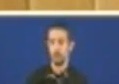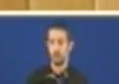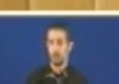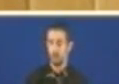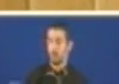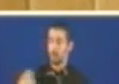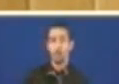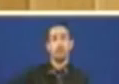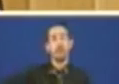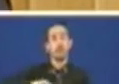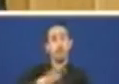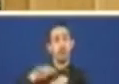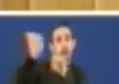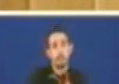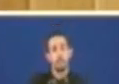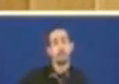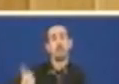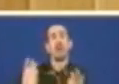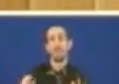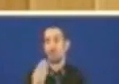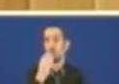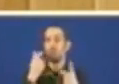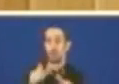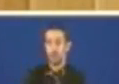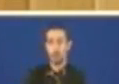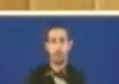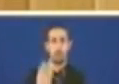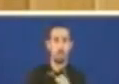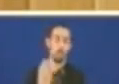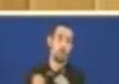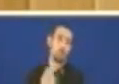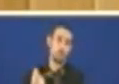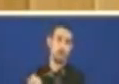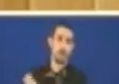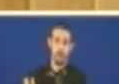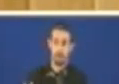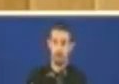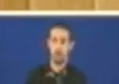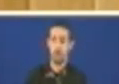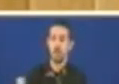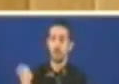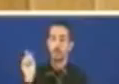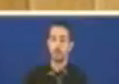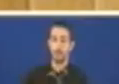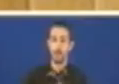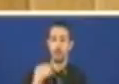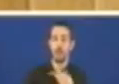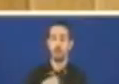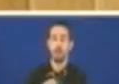directiva de protección dos consumidores en relación cos produtos financeiros. Teñen que realizar tamén o test de